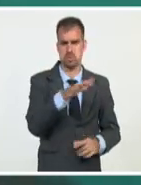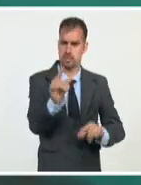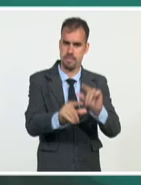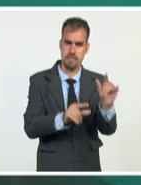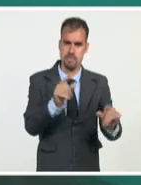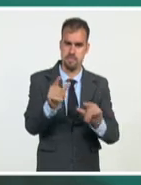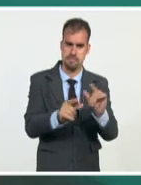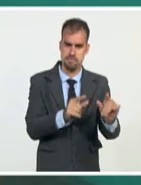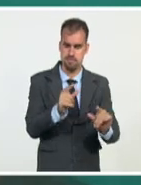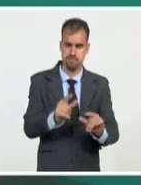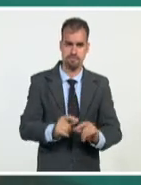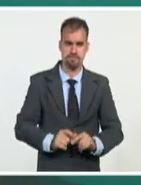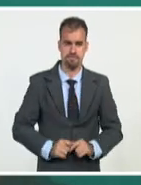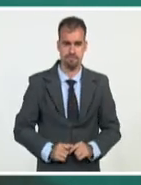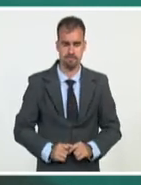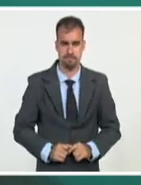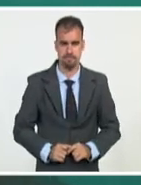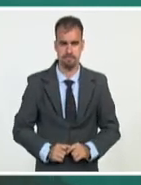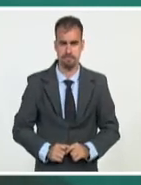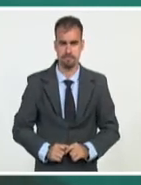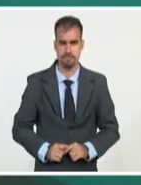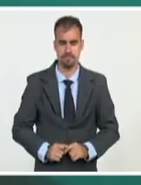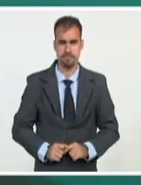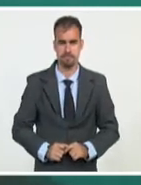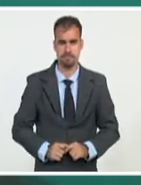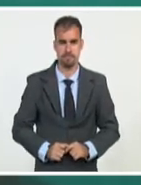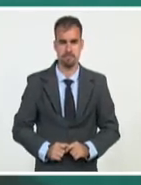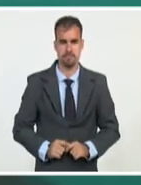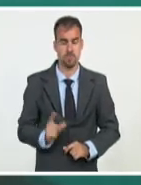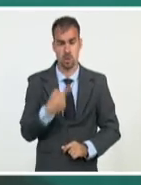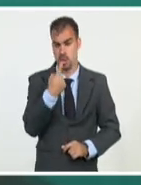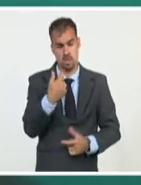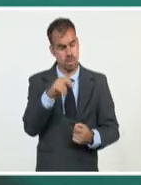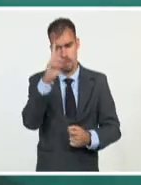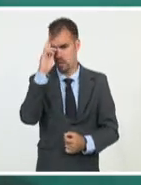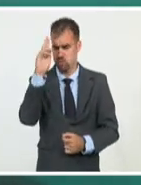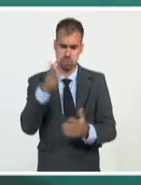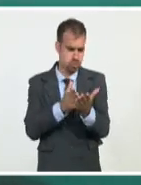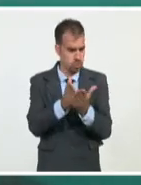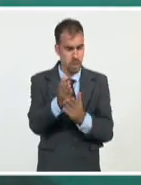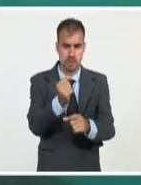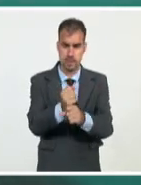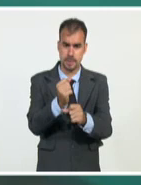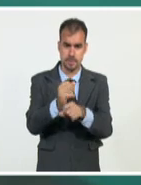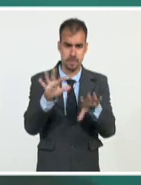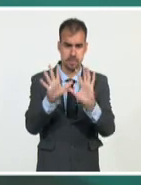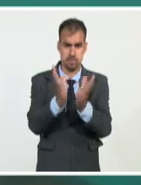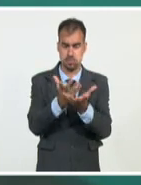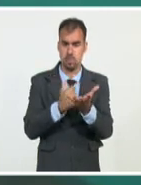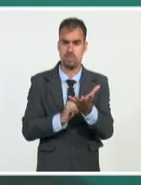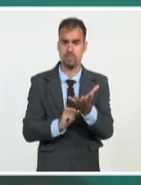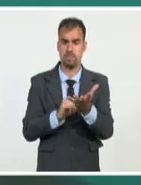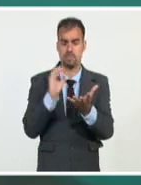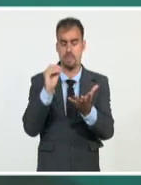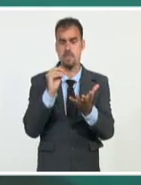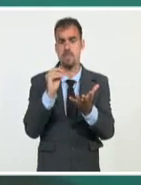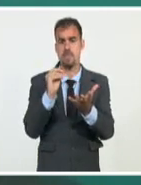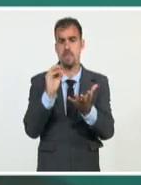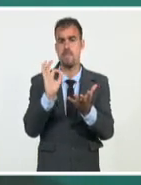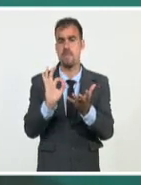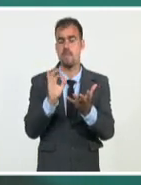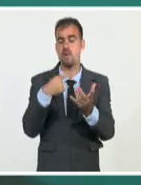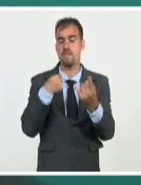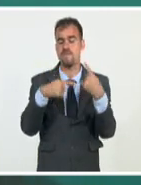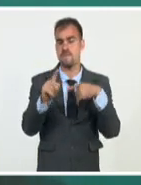más allegados. Y nada, decir que hay que seguir el legado de él, era clasificar a Tokio 2021